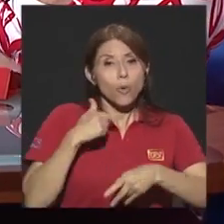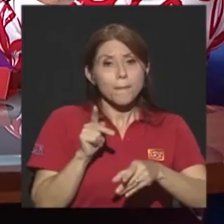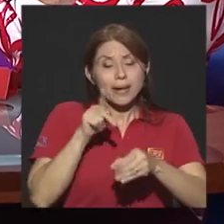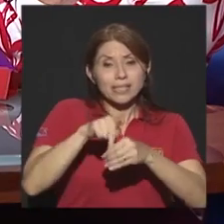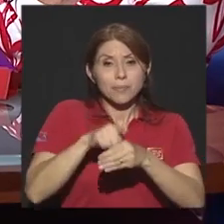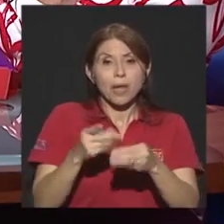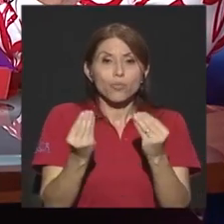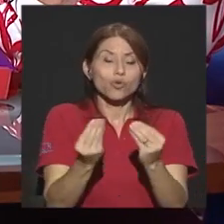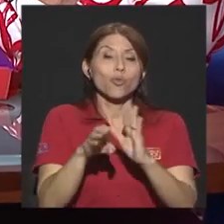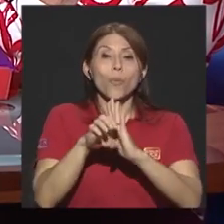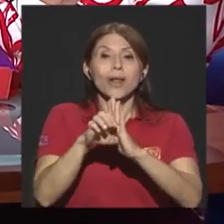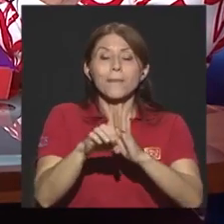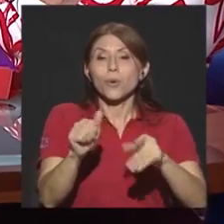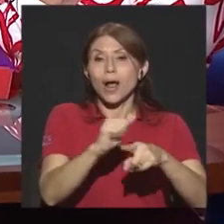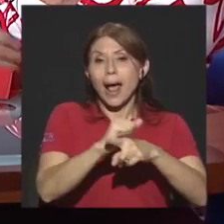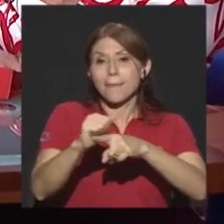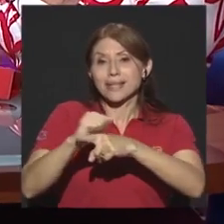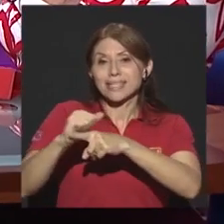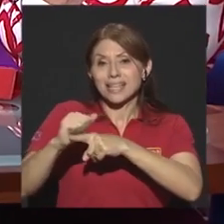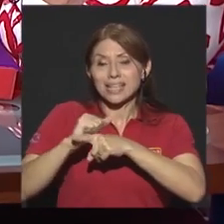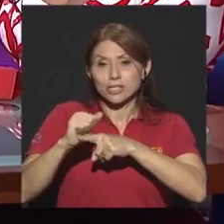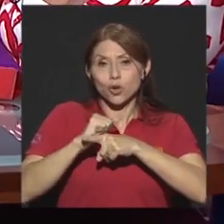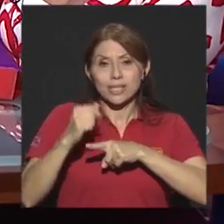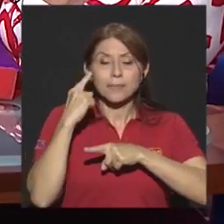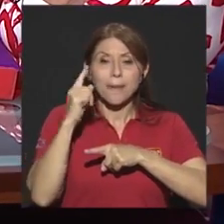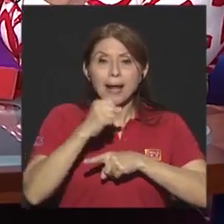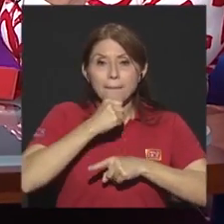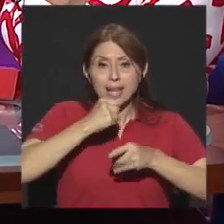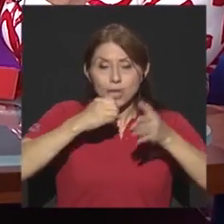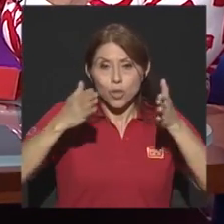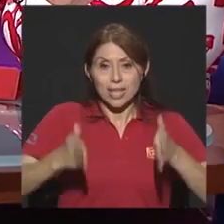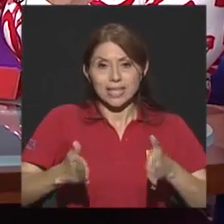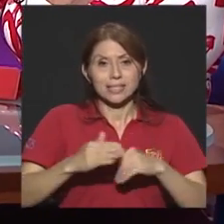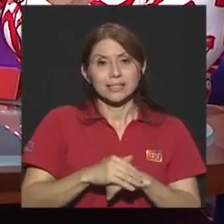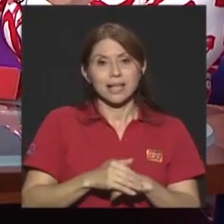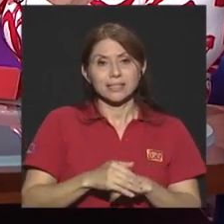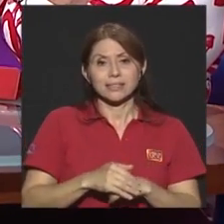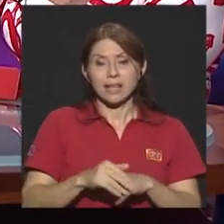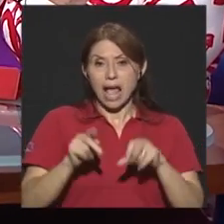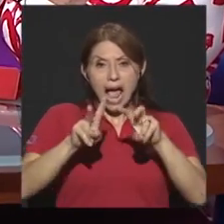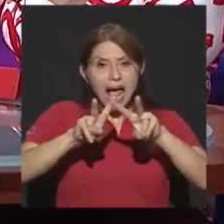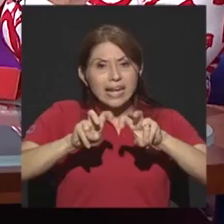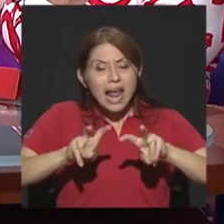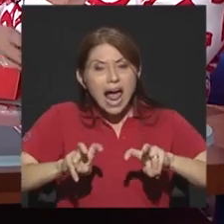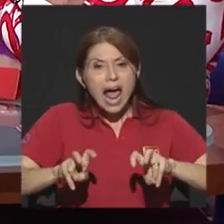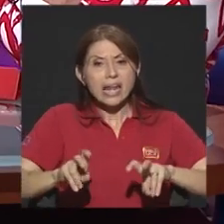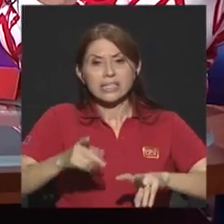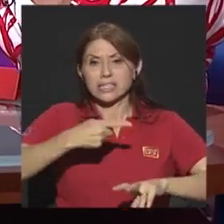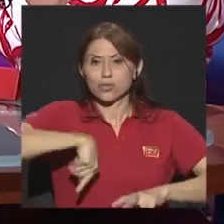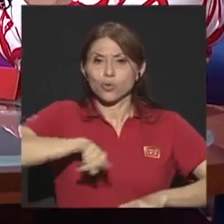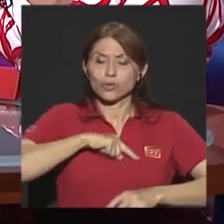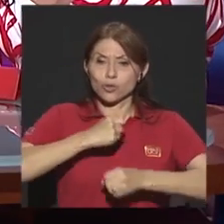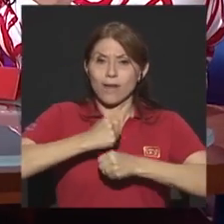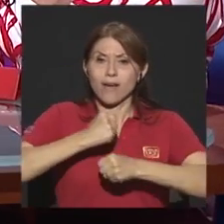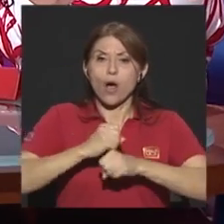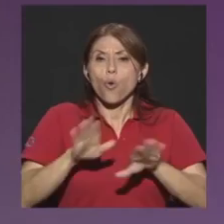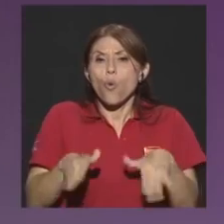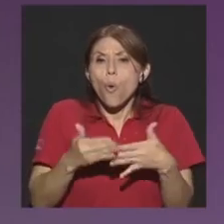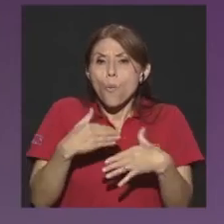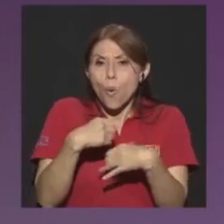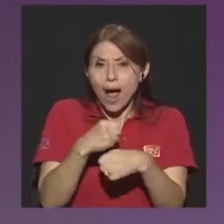capacitaciones para periodistas, de análisis de cómo hacemos nuestro trabajo, porque no es de mala